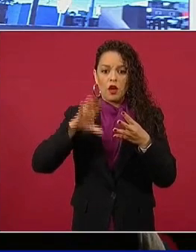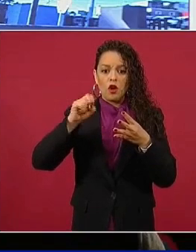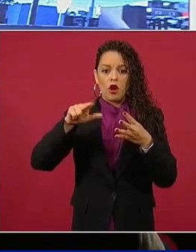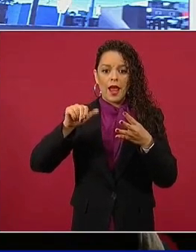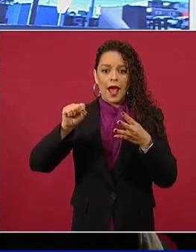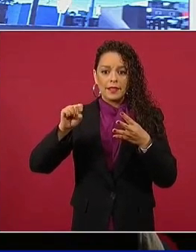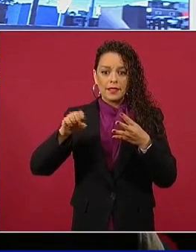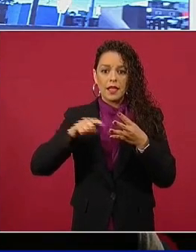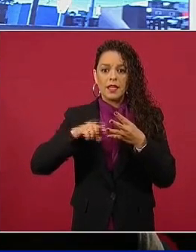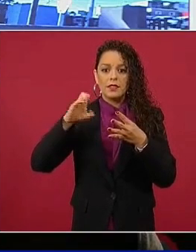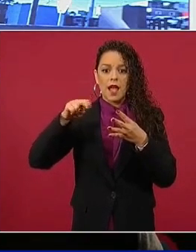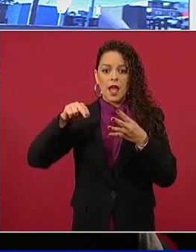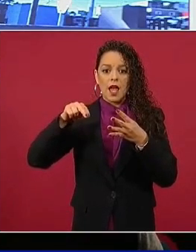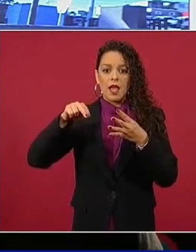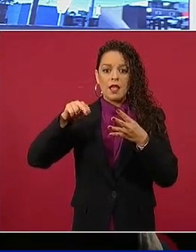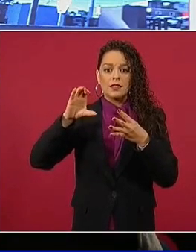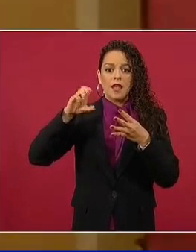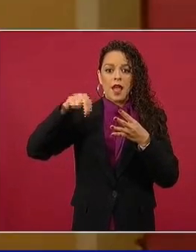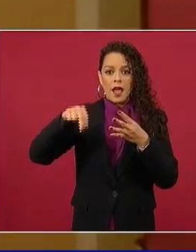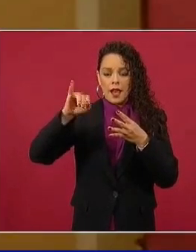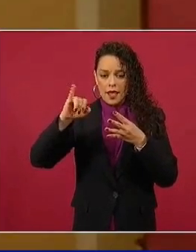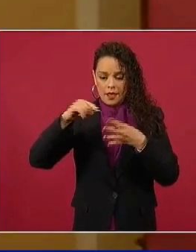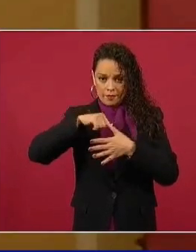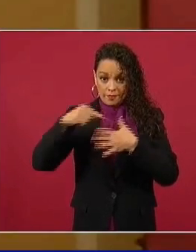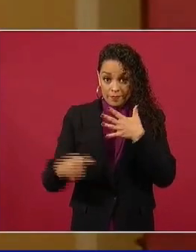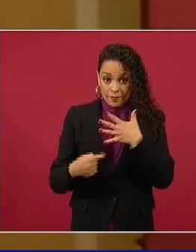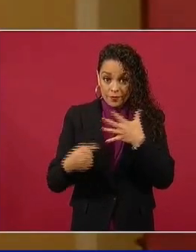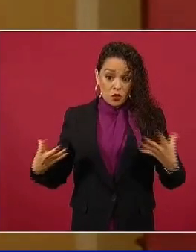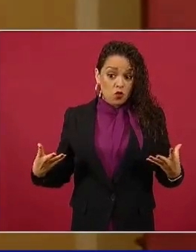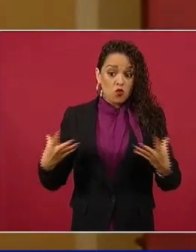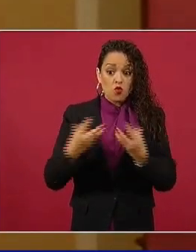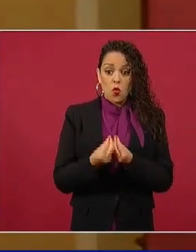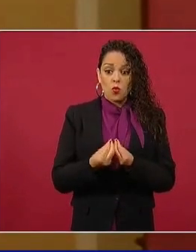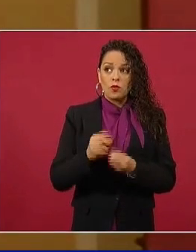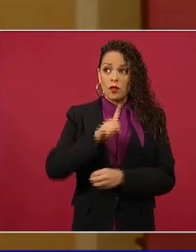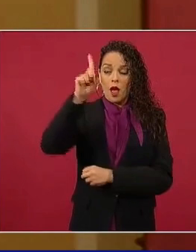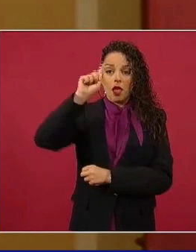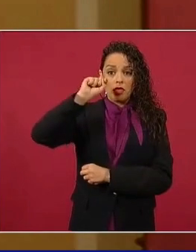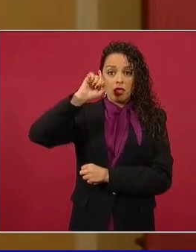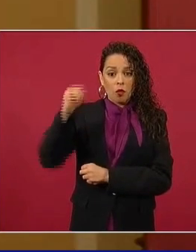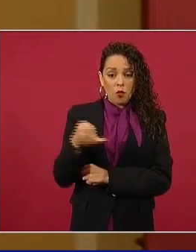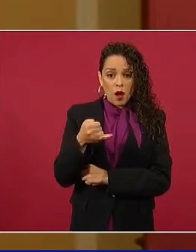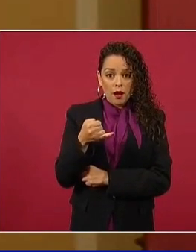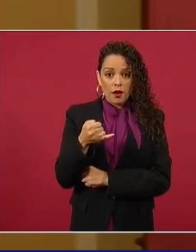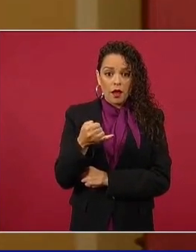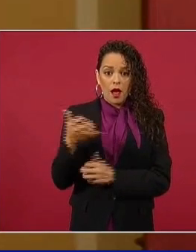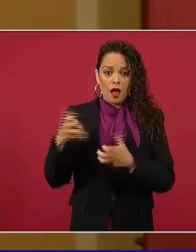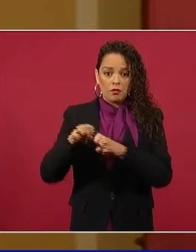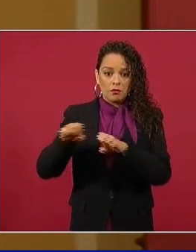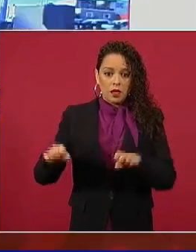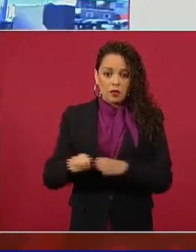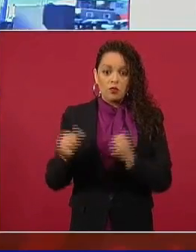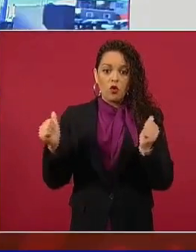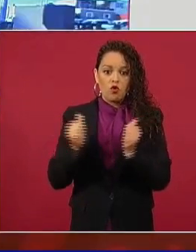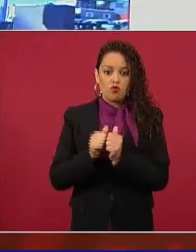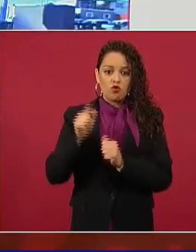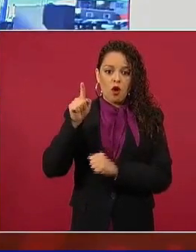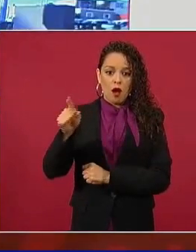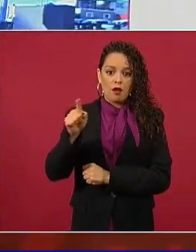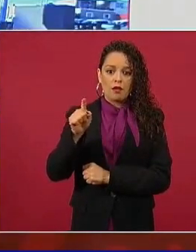y cn y se constituyó en tijuana baja california con el fiscal general